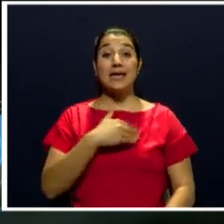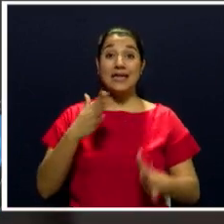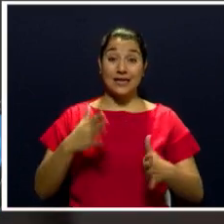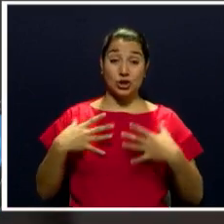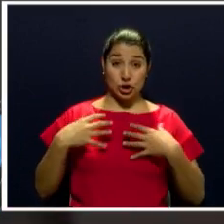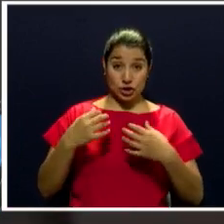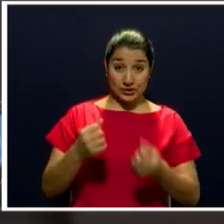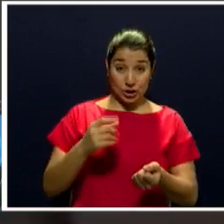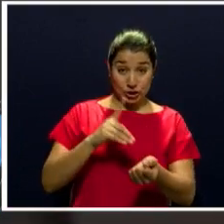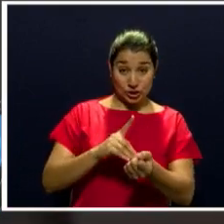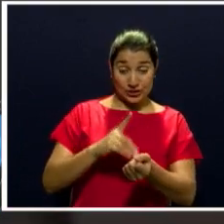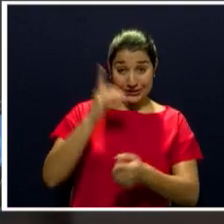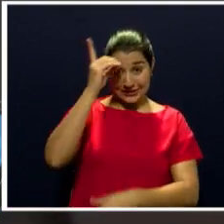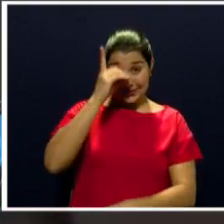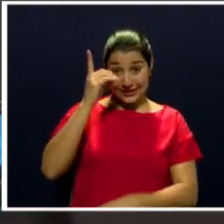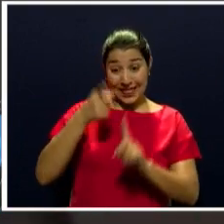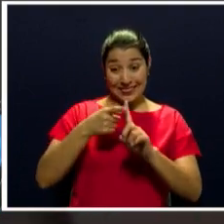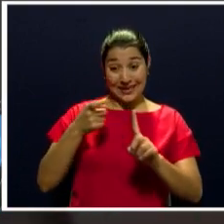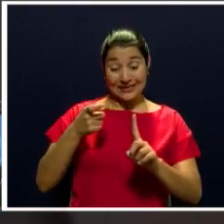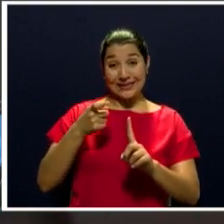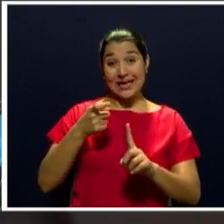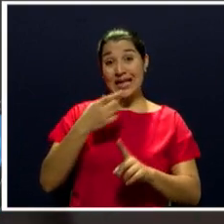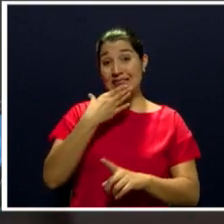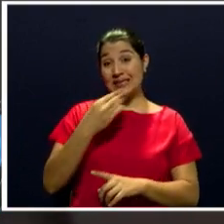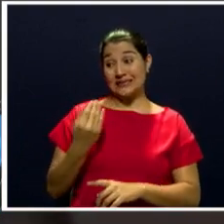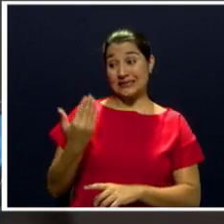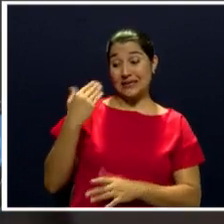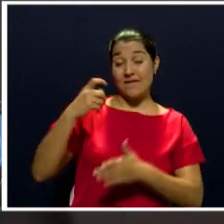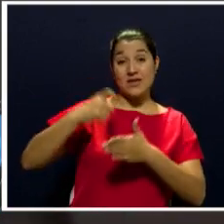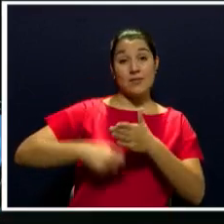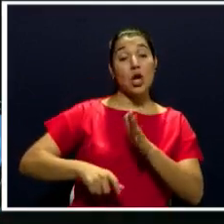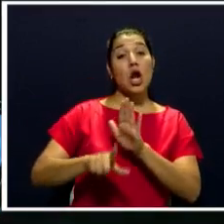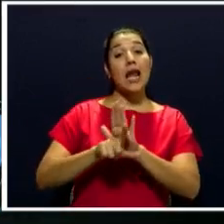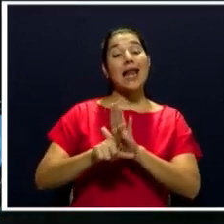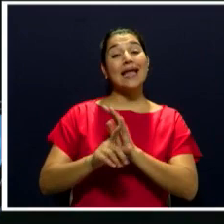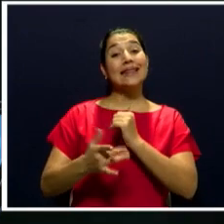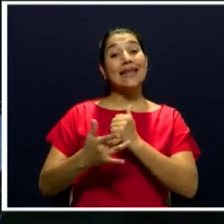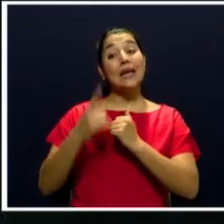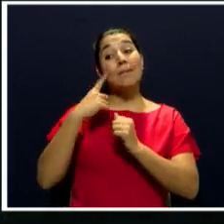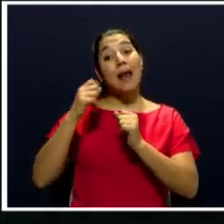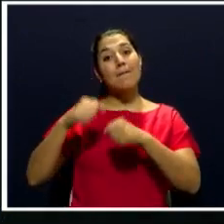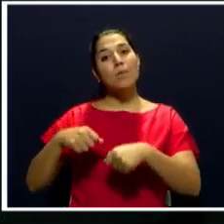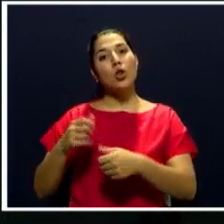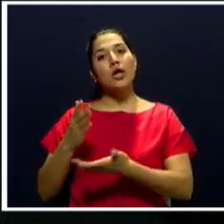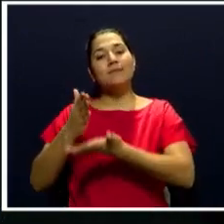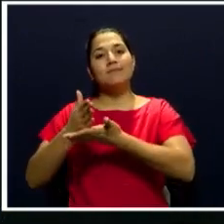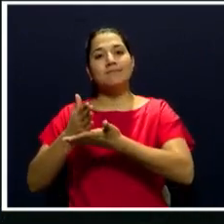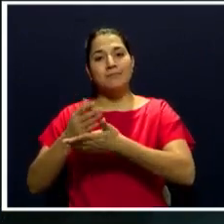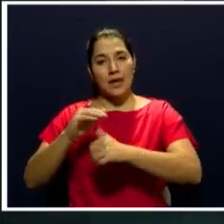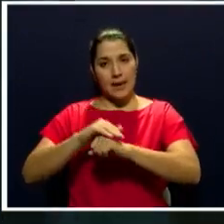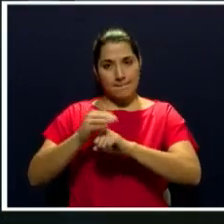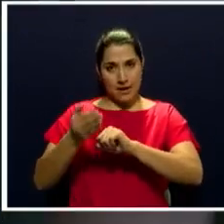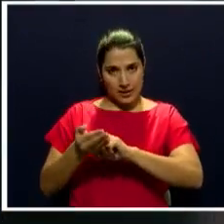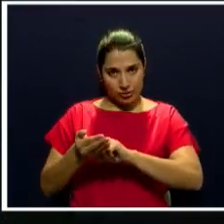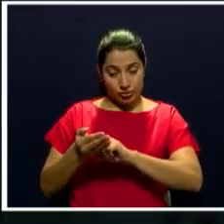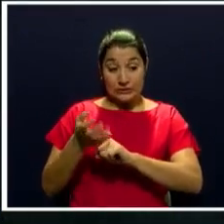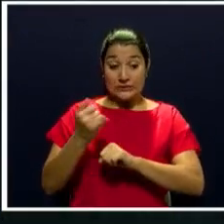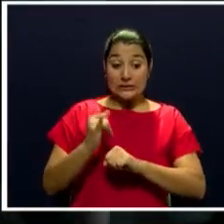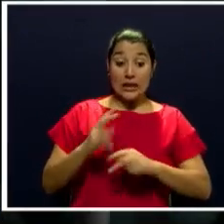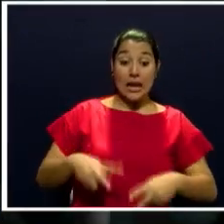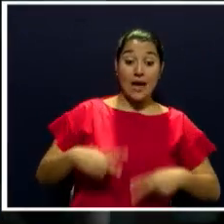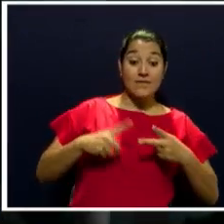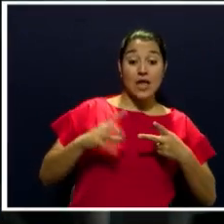pasado mes de diciembre la norma técnica para la interrupción terapéutica del embarazo, en casos en que la vida o la salud de la mujer estén